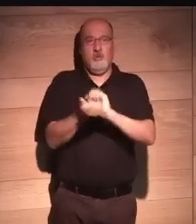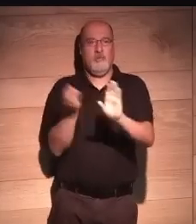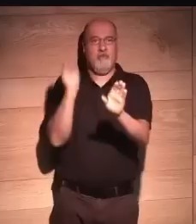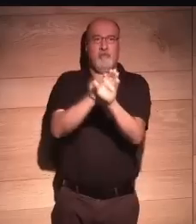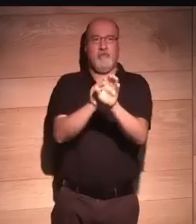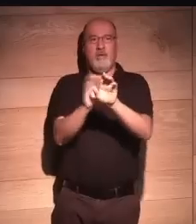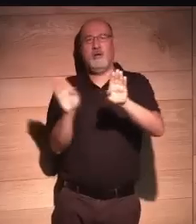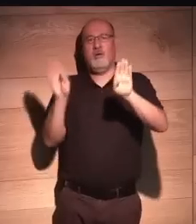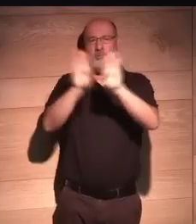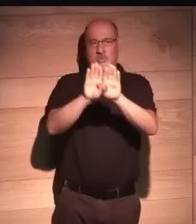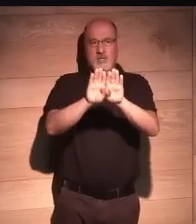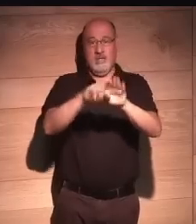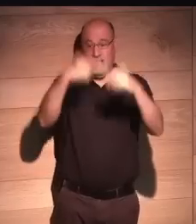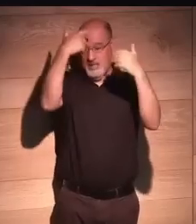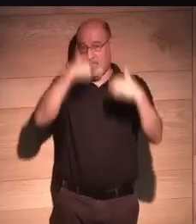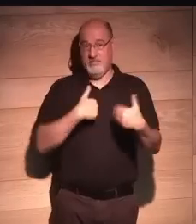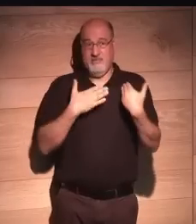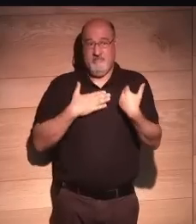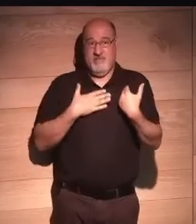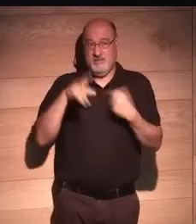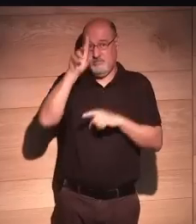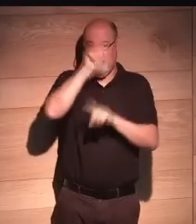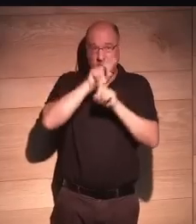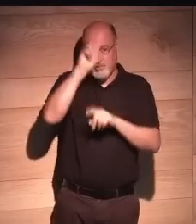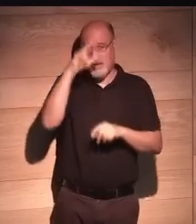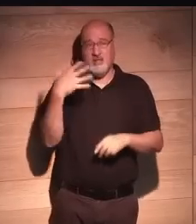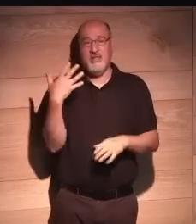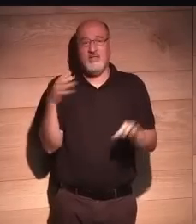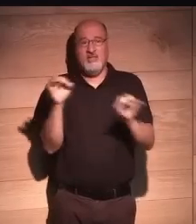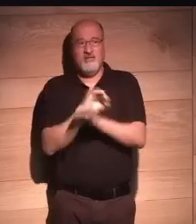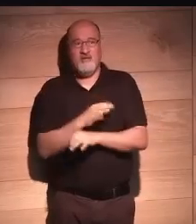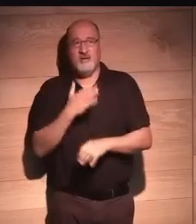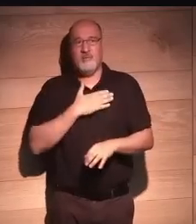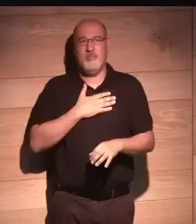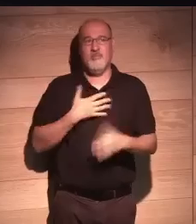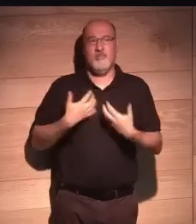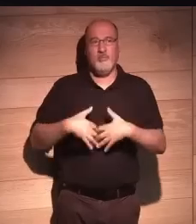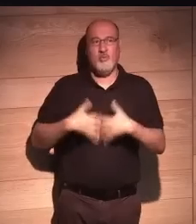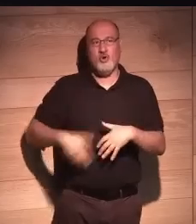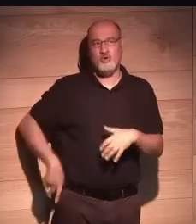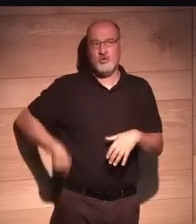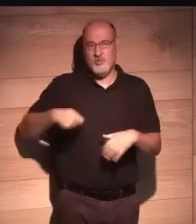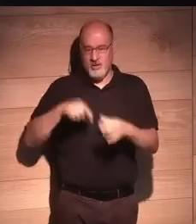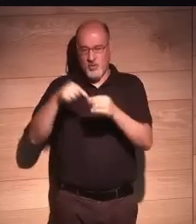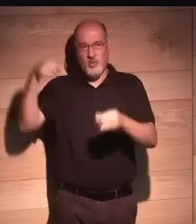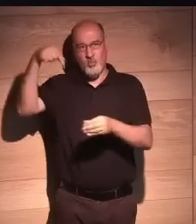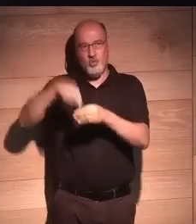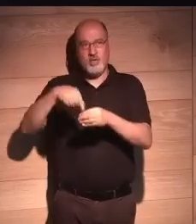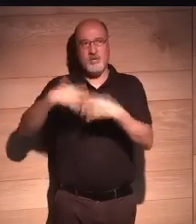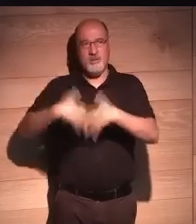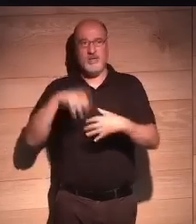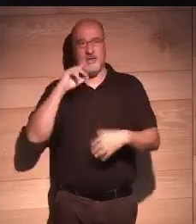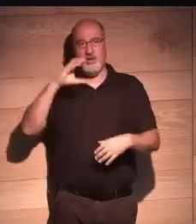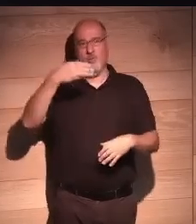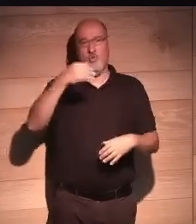en la pantalla, no te invitan a mí con mis problemas, con mis defectos, con las bujías que tengo aquí para la moto que acabo de comprar, no, te las